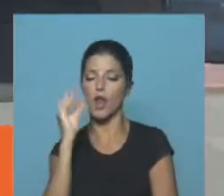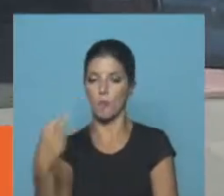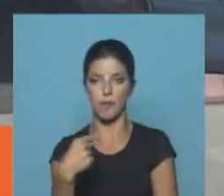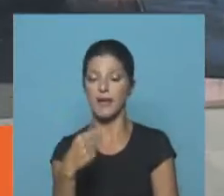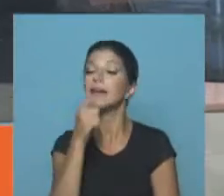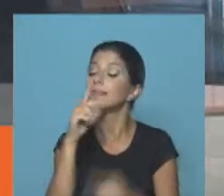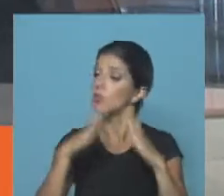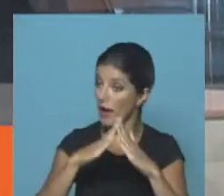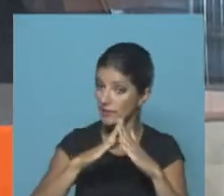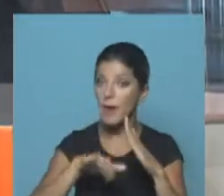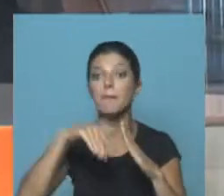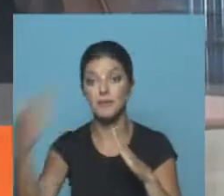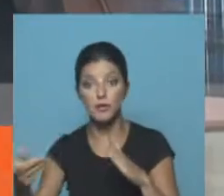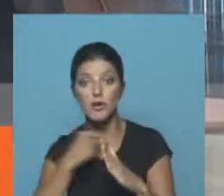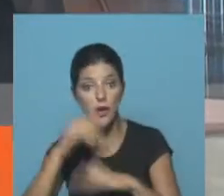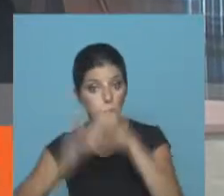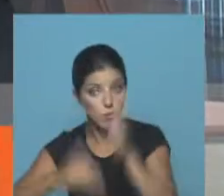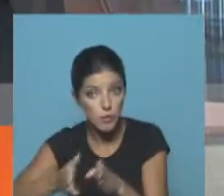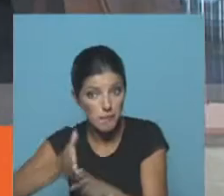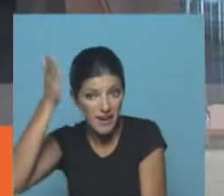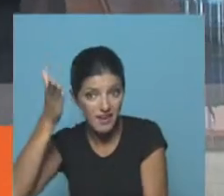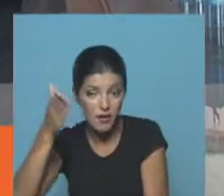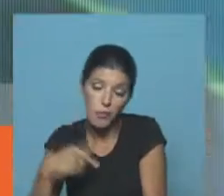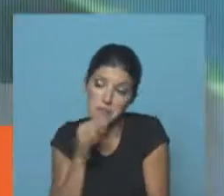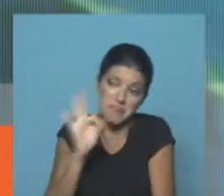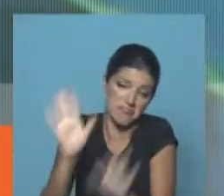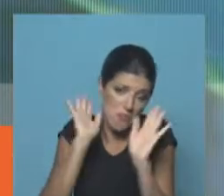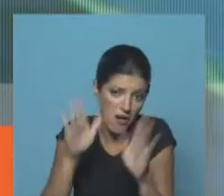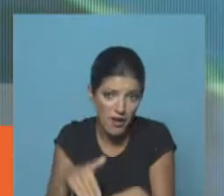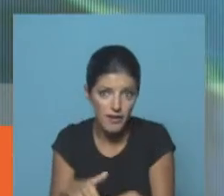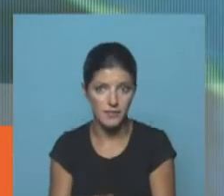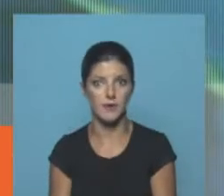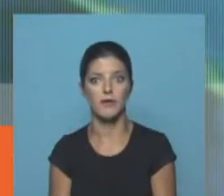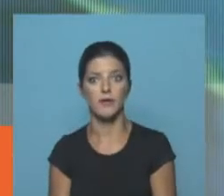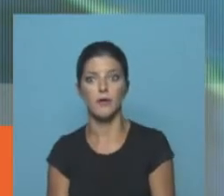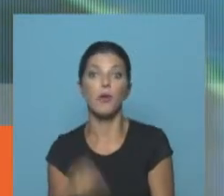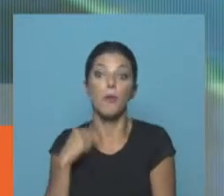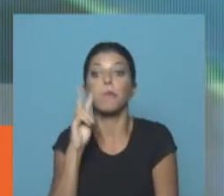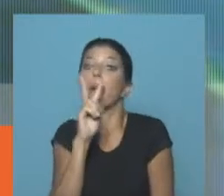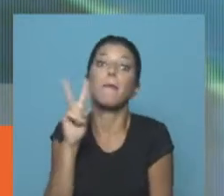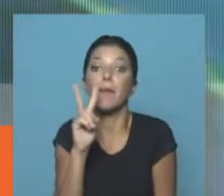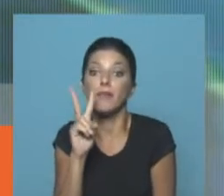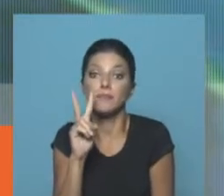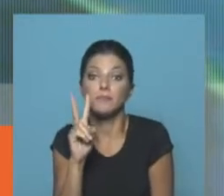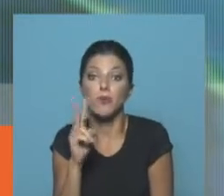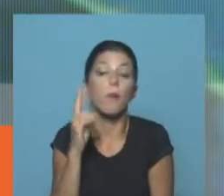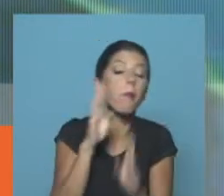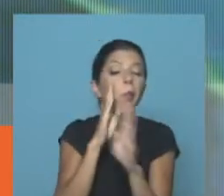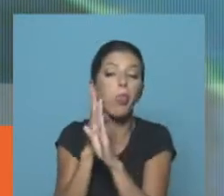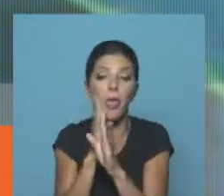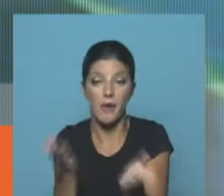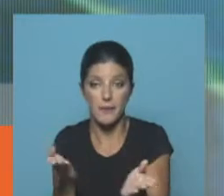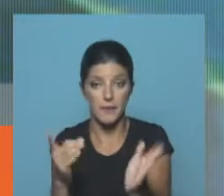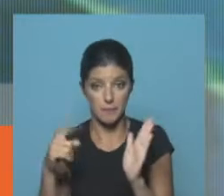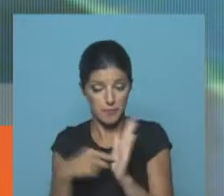de la casa quiere poner un muro, bueno, ponlo. Ya, claro, qué lástima, ya no voy a poder ver para el otro lado, no voy a poder espiar a no sé quién, ¿verdad?